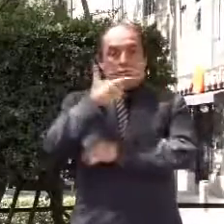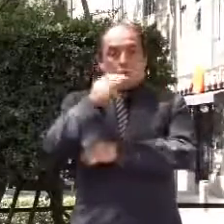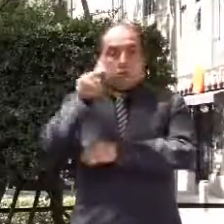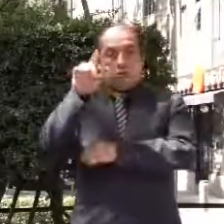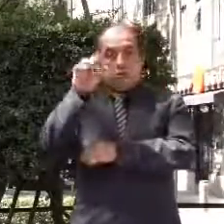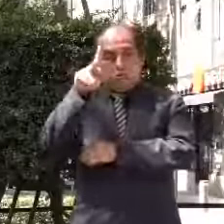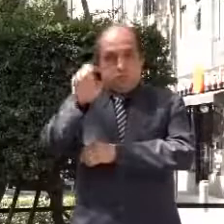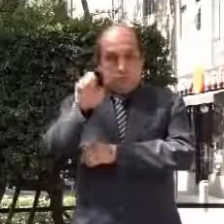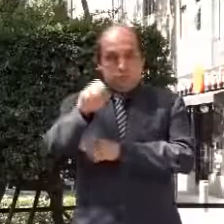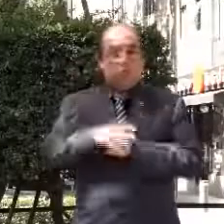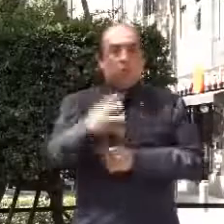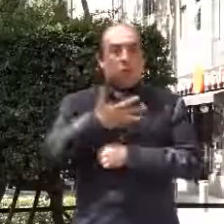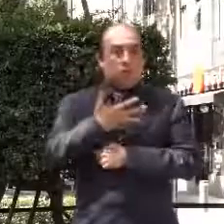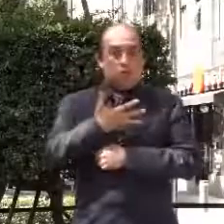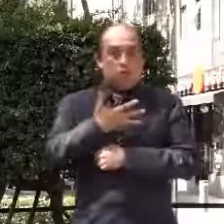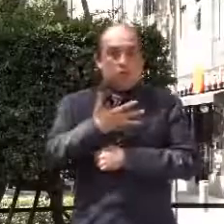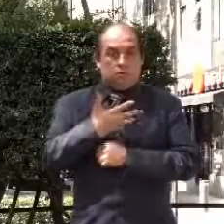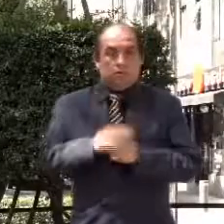Tenemos